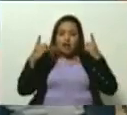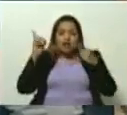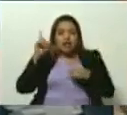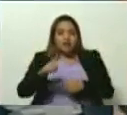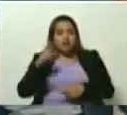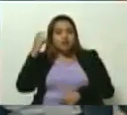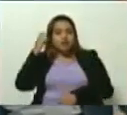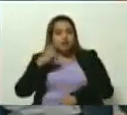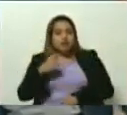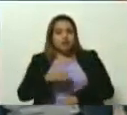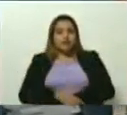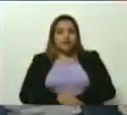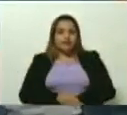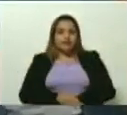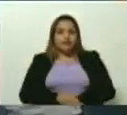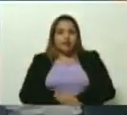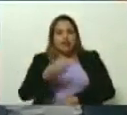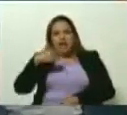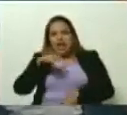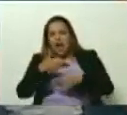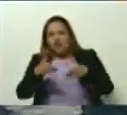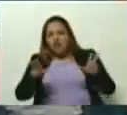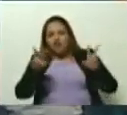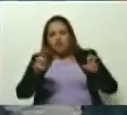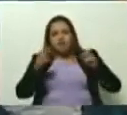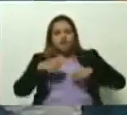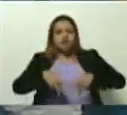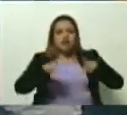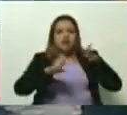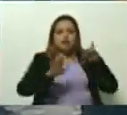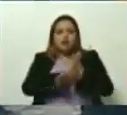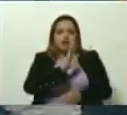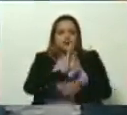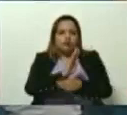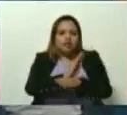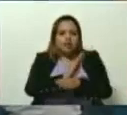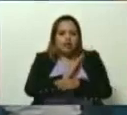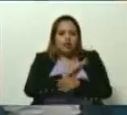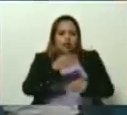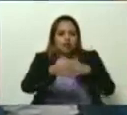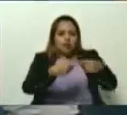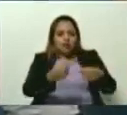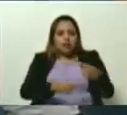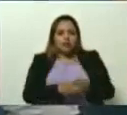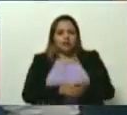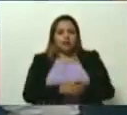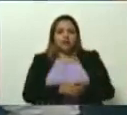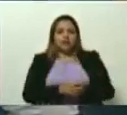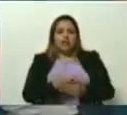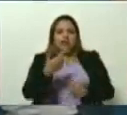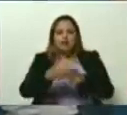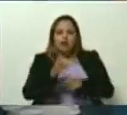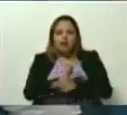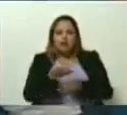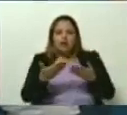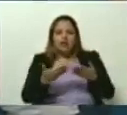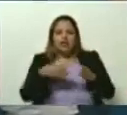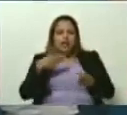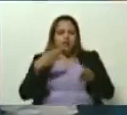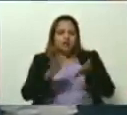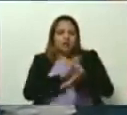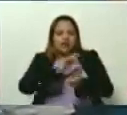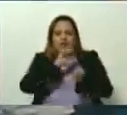Sucre, abre quizás una nueva variante, ¿no?, de lo que es la prevención de daños, la prevención de costos que está generando el cambio